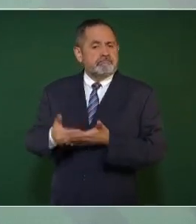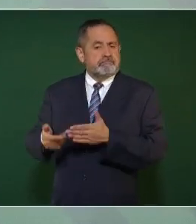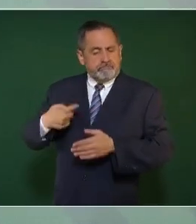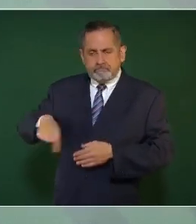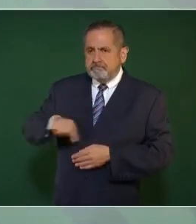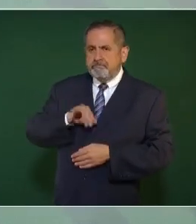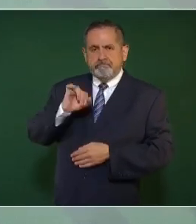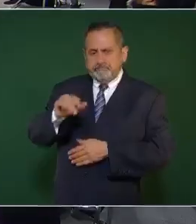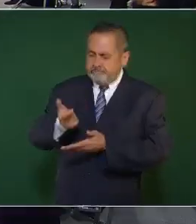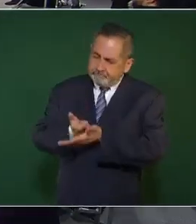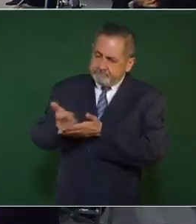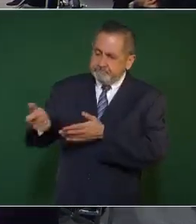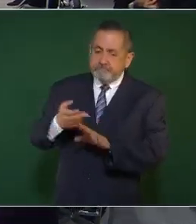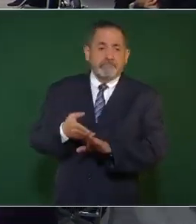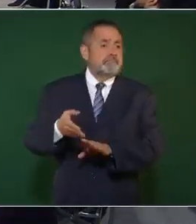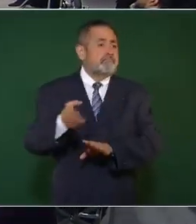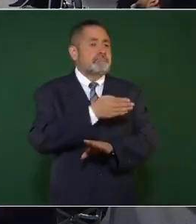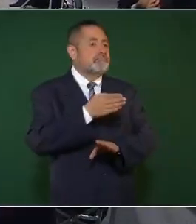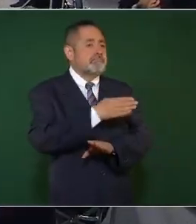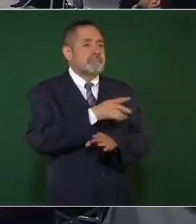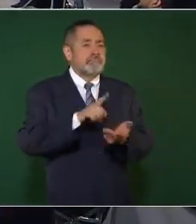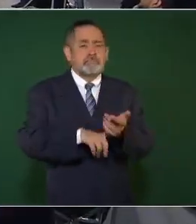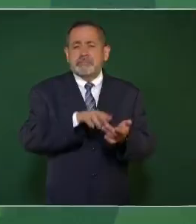en casi medio siglo.